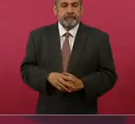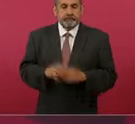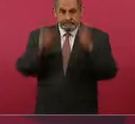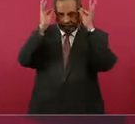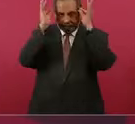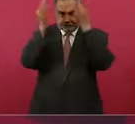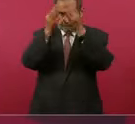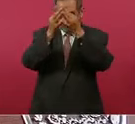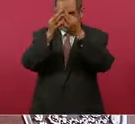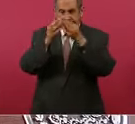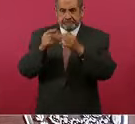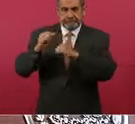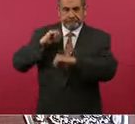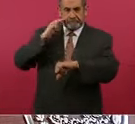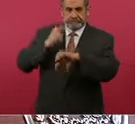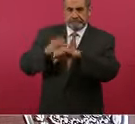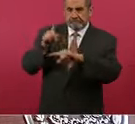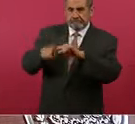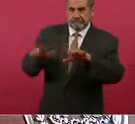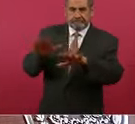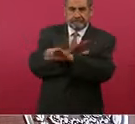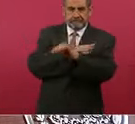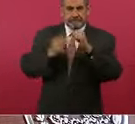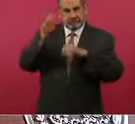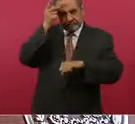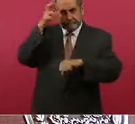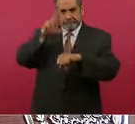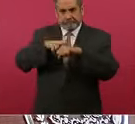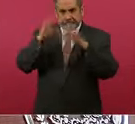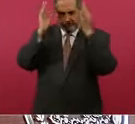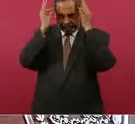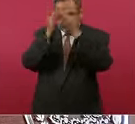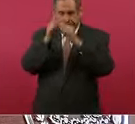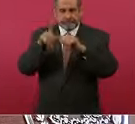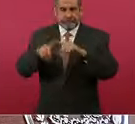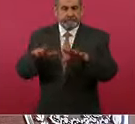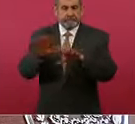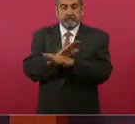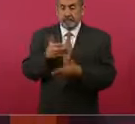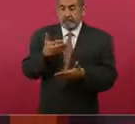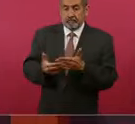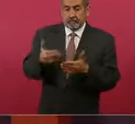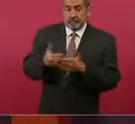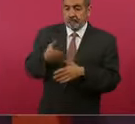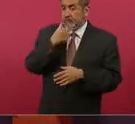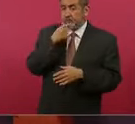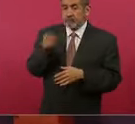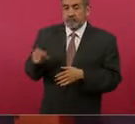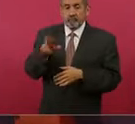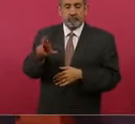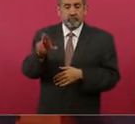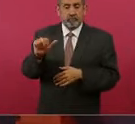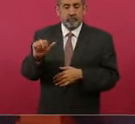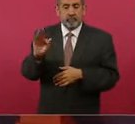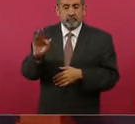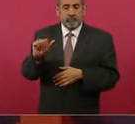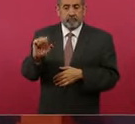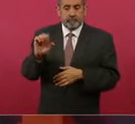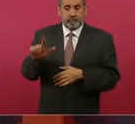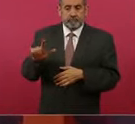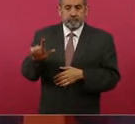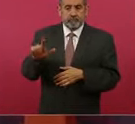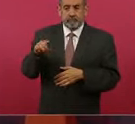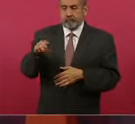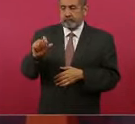aduana, el director de aduana, el actual director de aduana, Rafael Marín